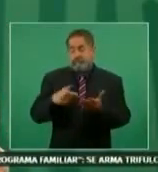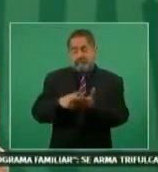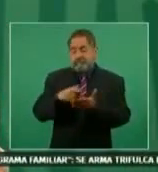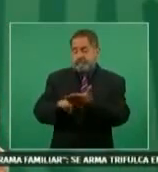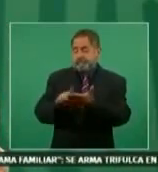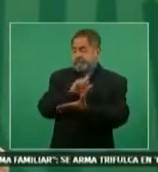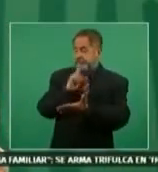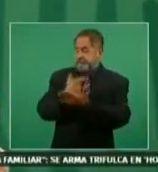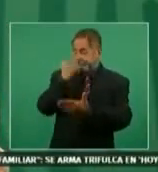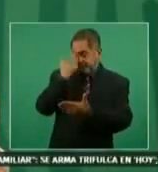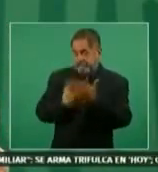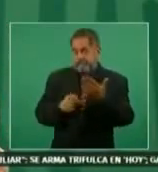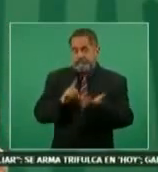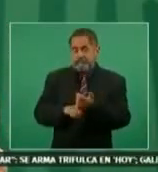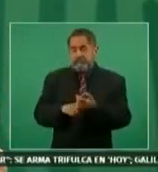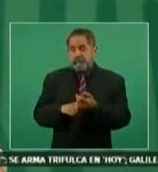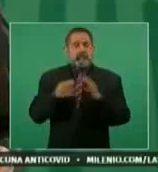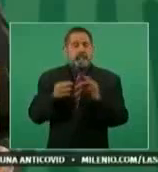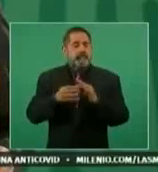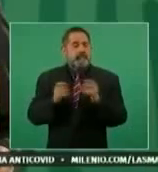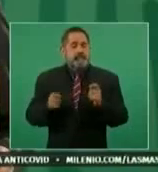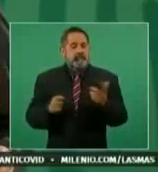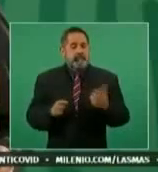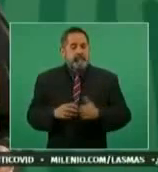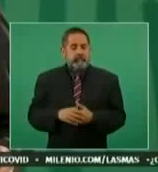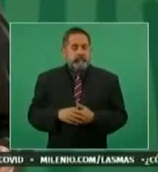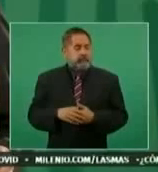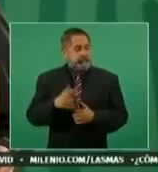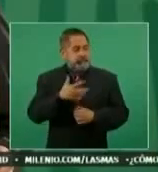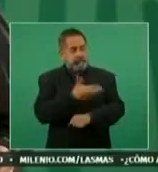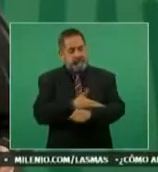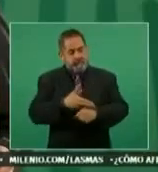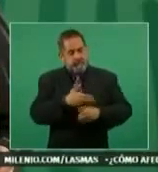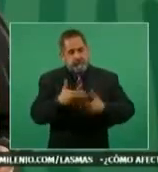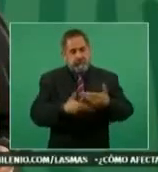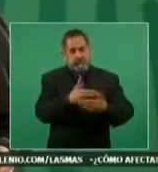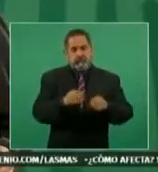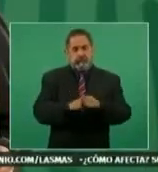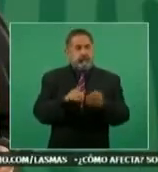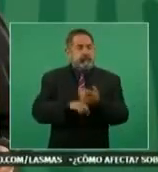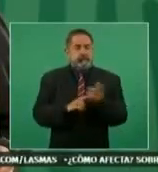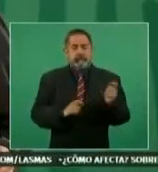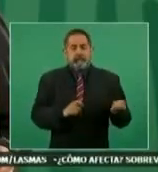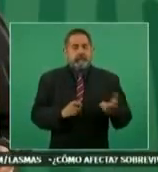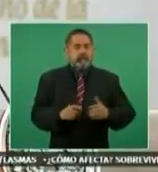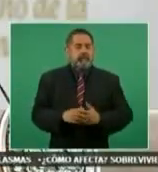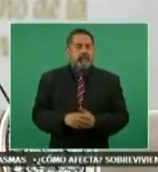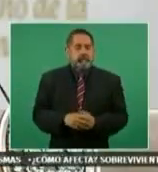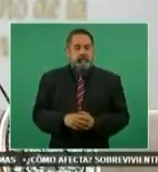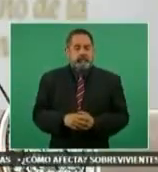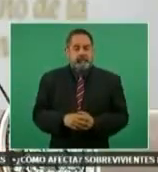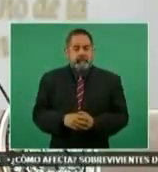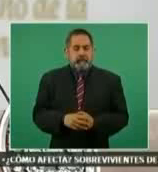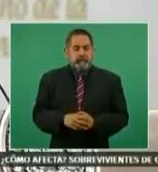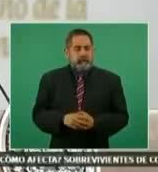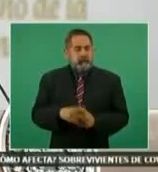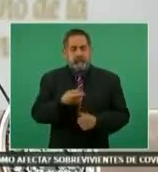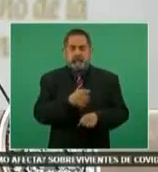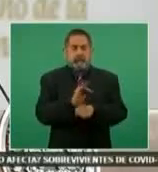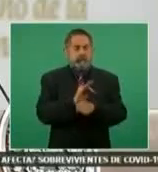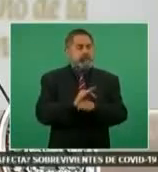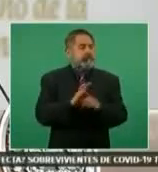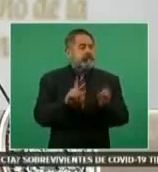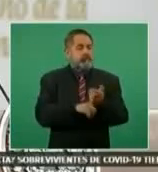como las telefónicas, entiéndase, Slim. Y permítame meter mi cuchara, señor presidente, para protegernos a